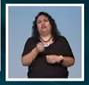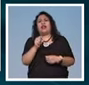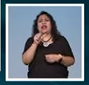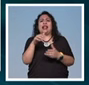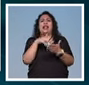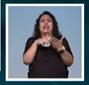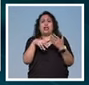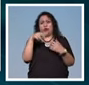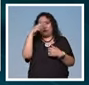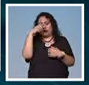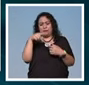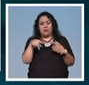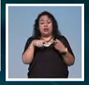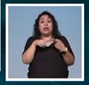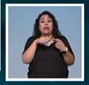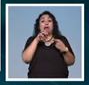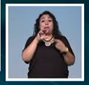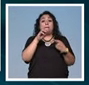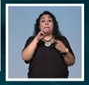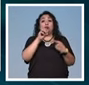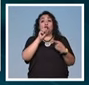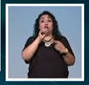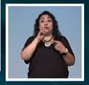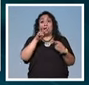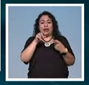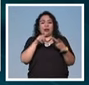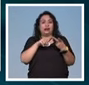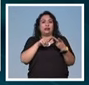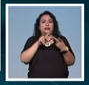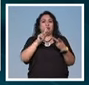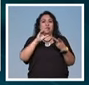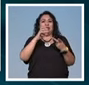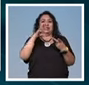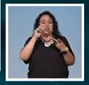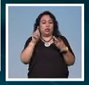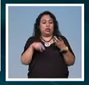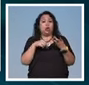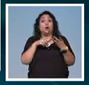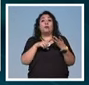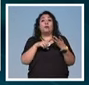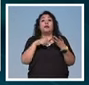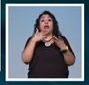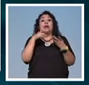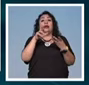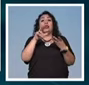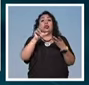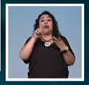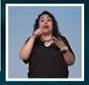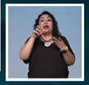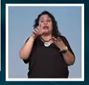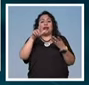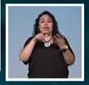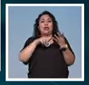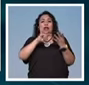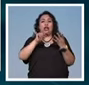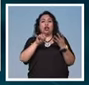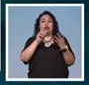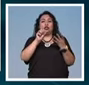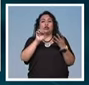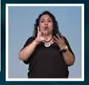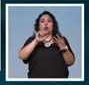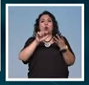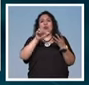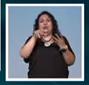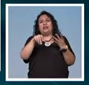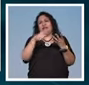literatura mexicana como Carlos Monsiváis, José Emilio Pacheco, Héctor Aguilar Camín, José Joaquín Blanco,